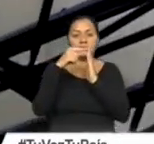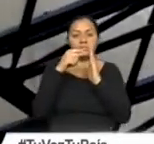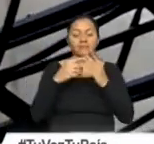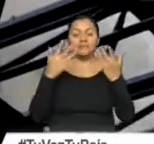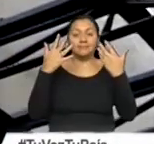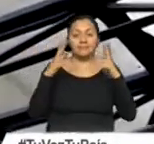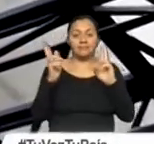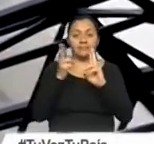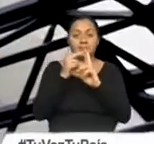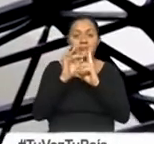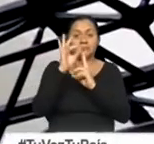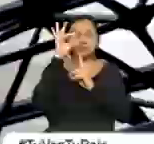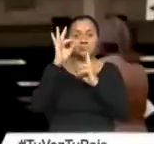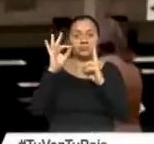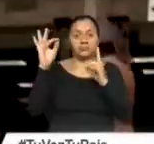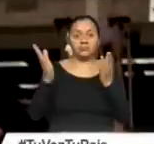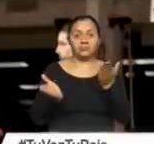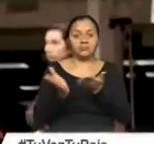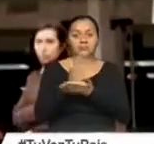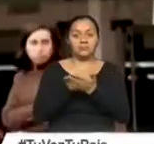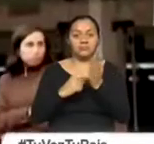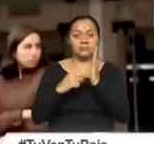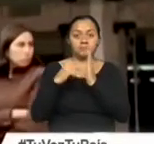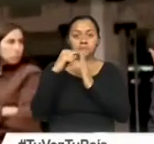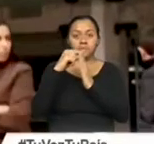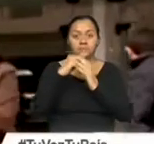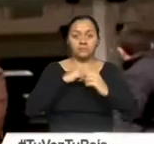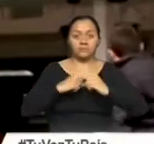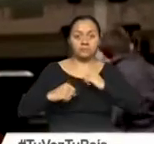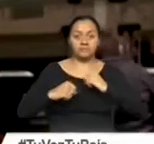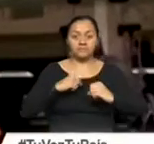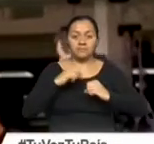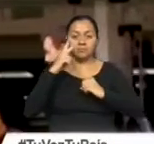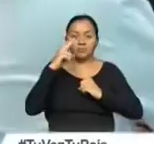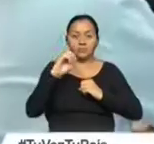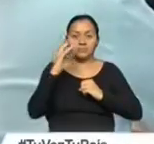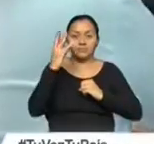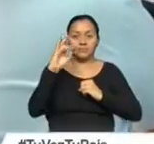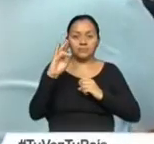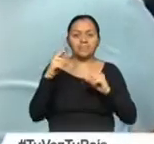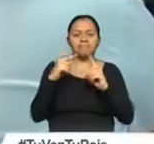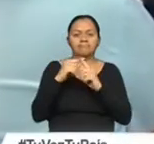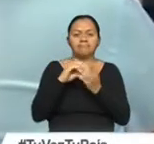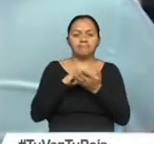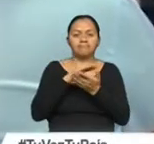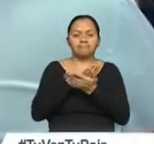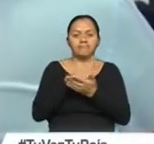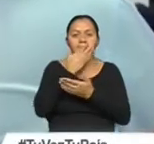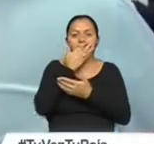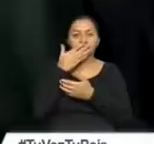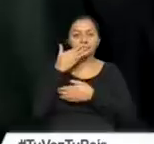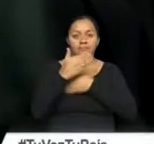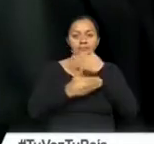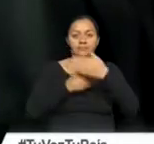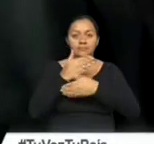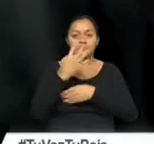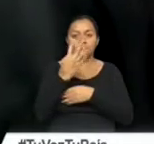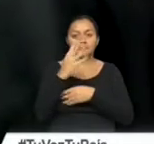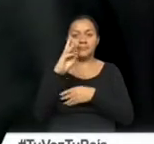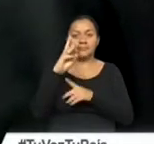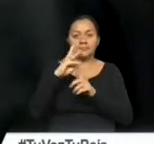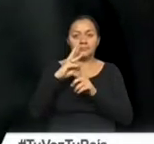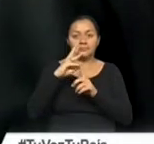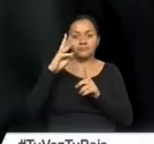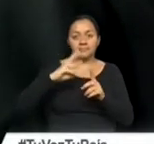Según cifras oficiales, la recaudación tributaria del mes de mayo de 2017 se constituye en la mejor en estos últimos 46